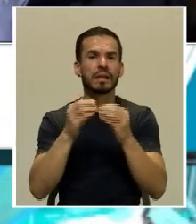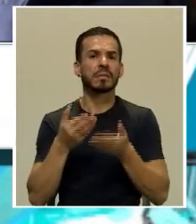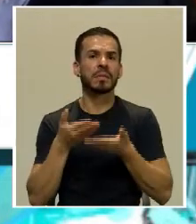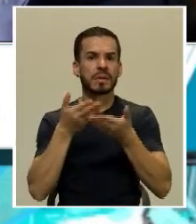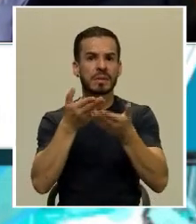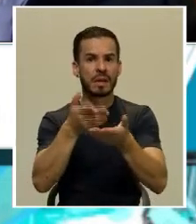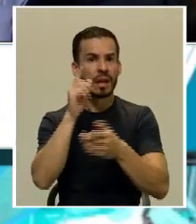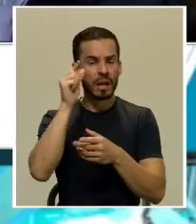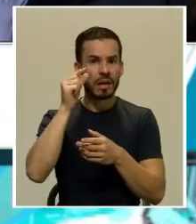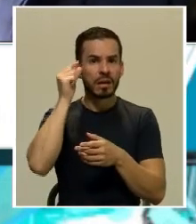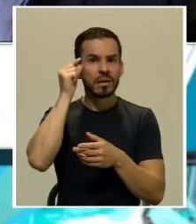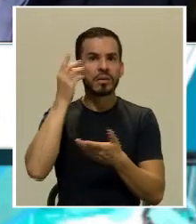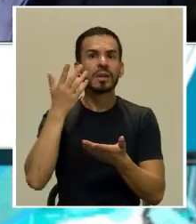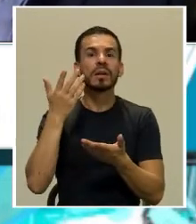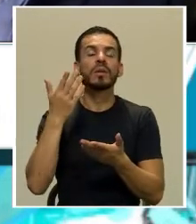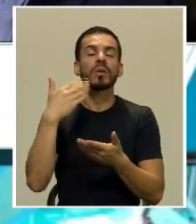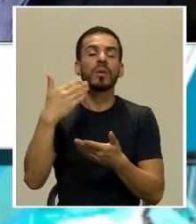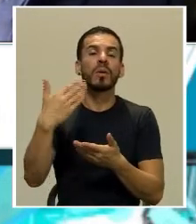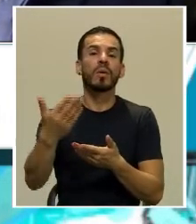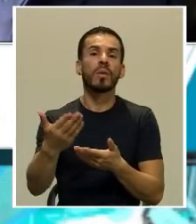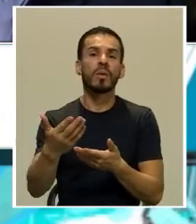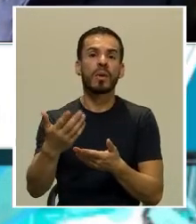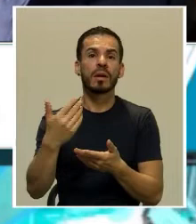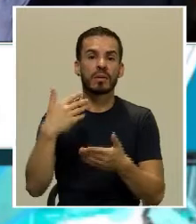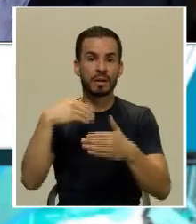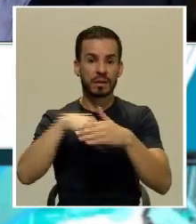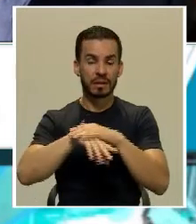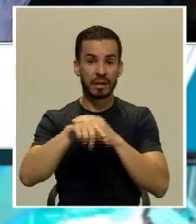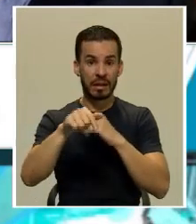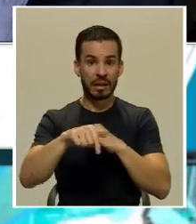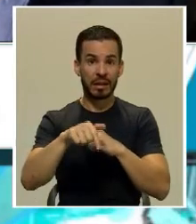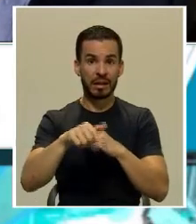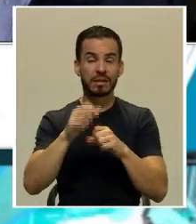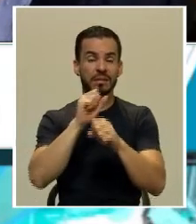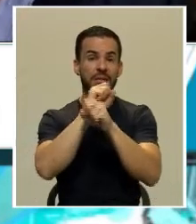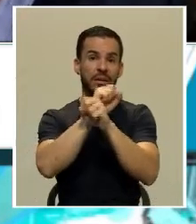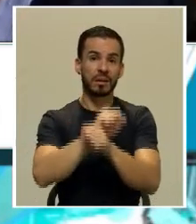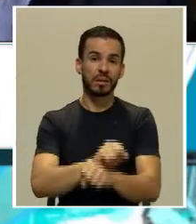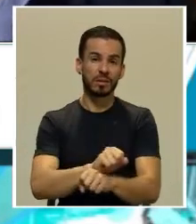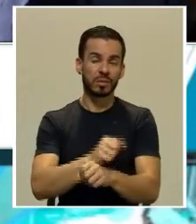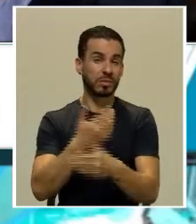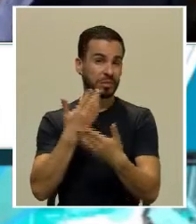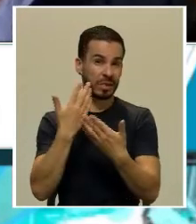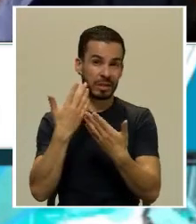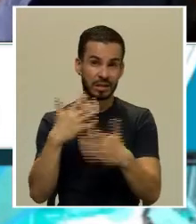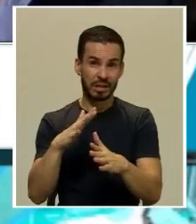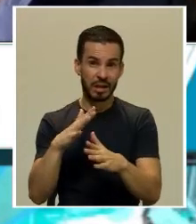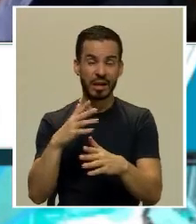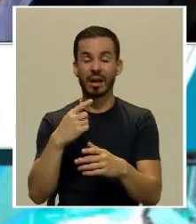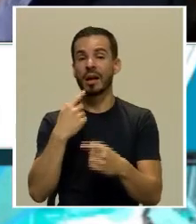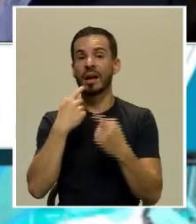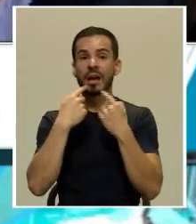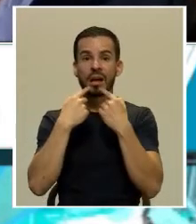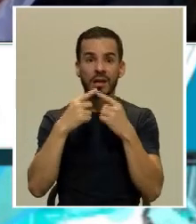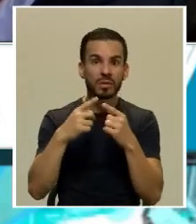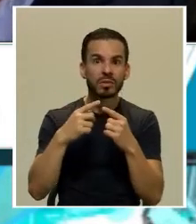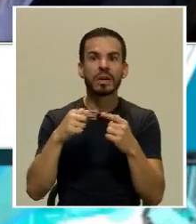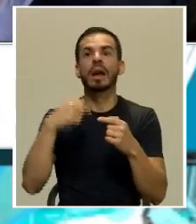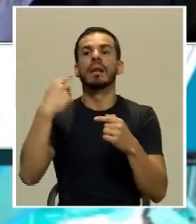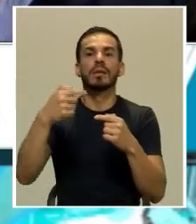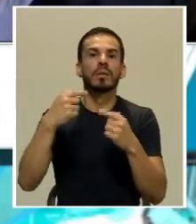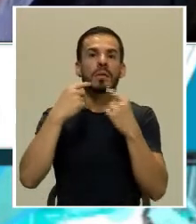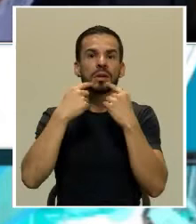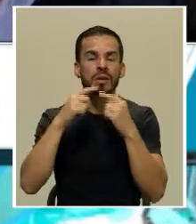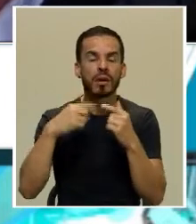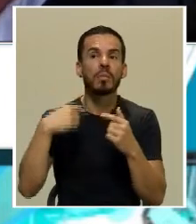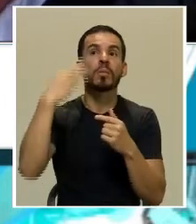atribuyen al gobierno cuando ha entrado en esta costumbre, yo diría ya, de anunciar que va a anunciar.